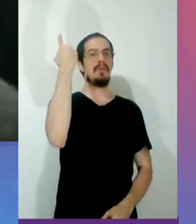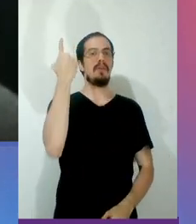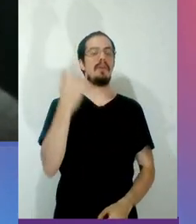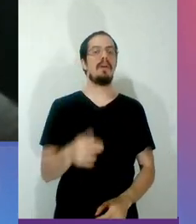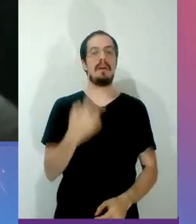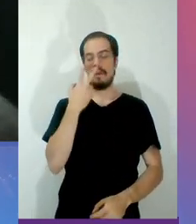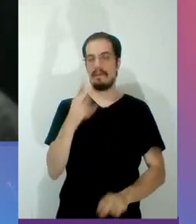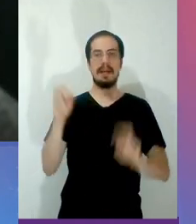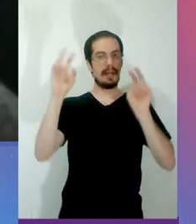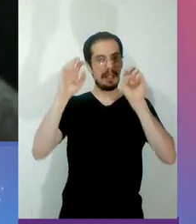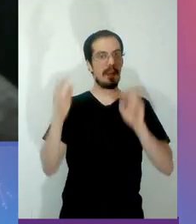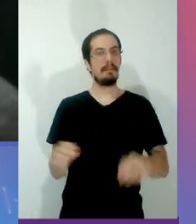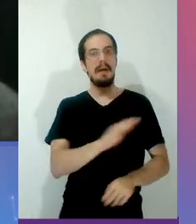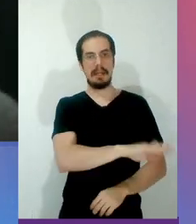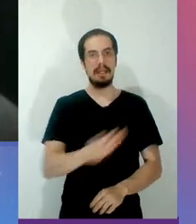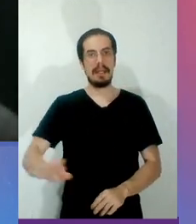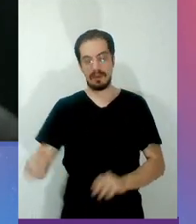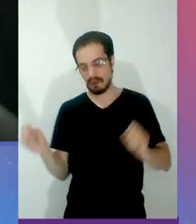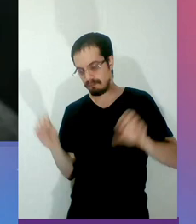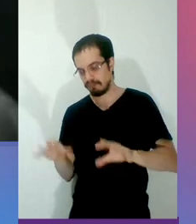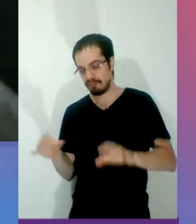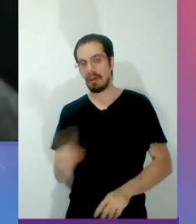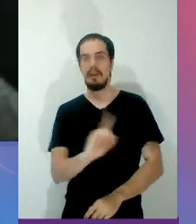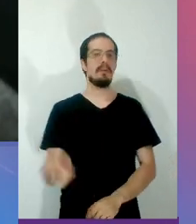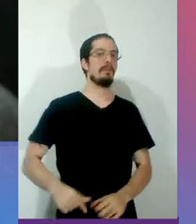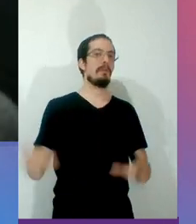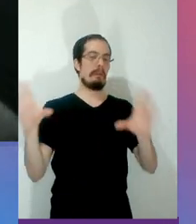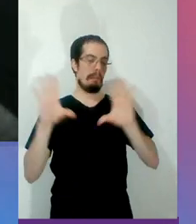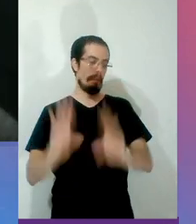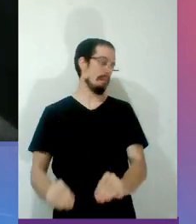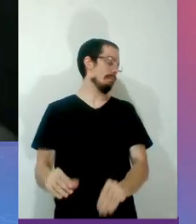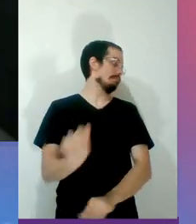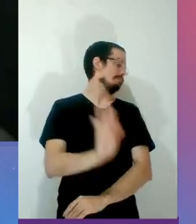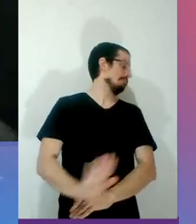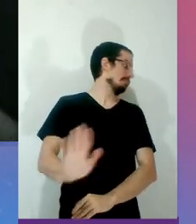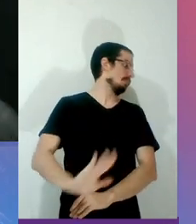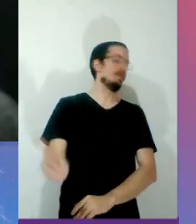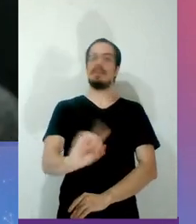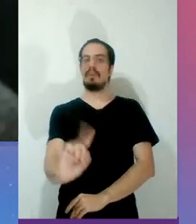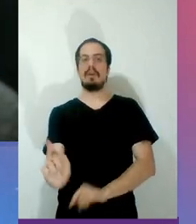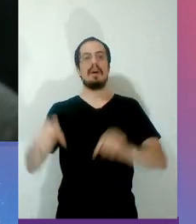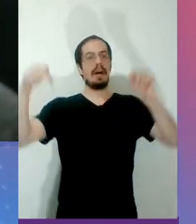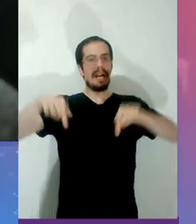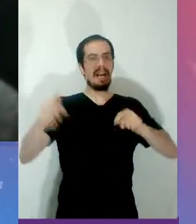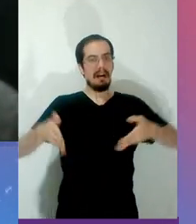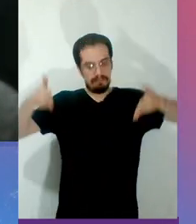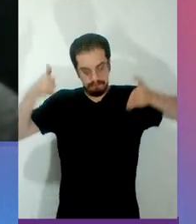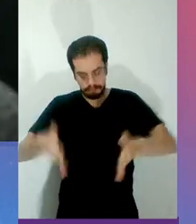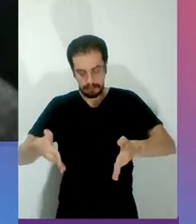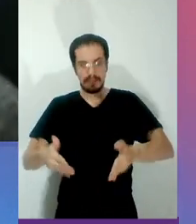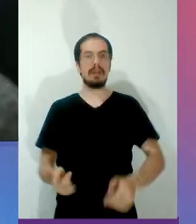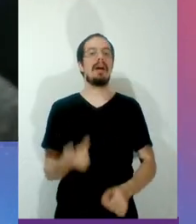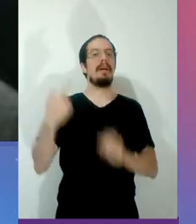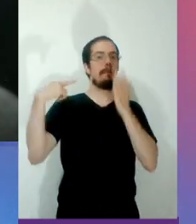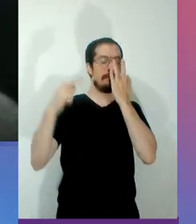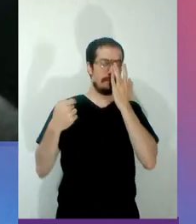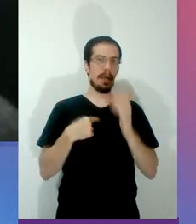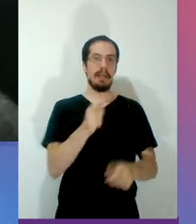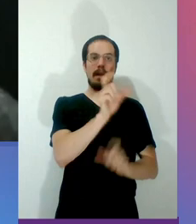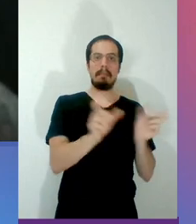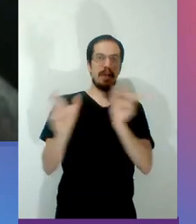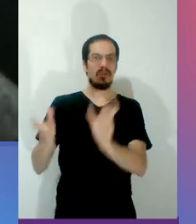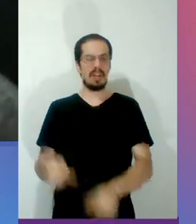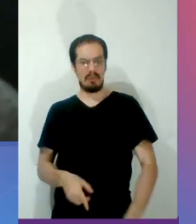periodo no siga siendo invisibilizado y donde exijamos desde nuestros distintos ámbitos